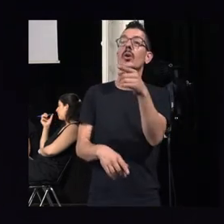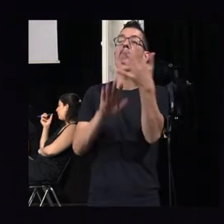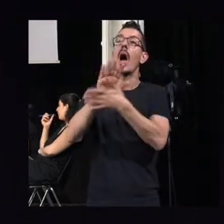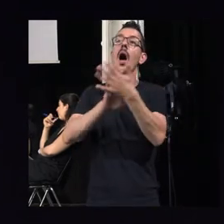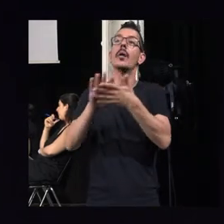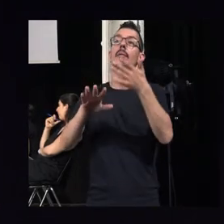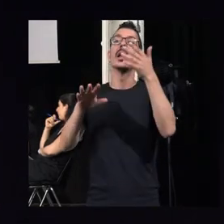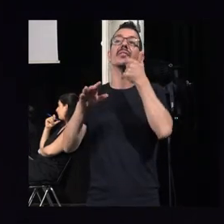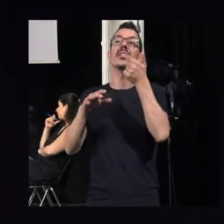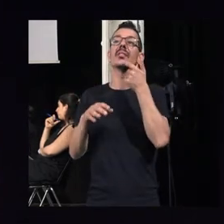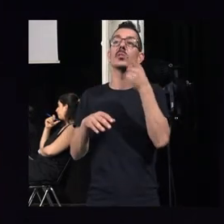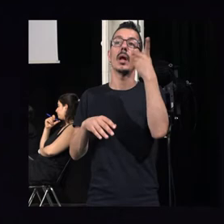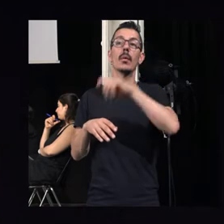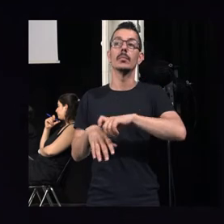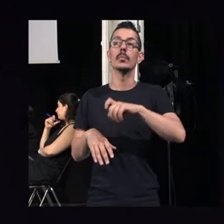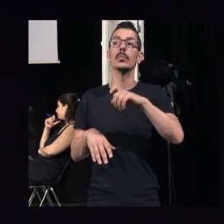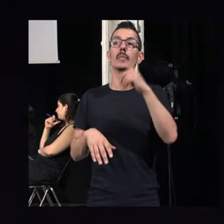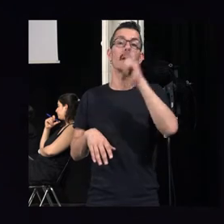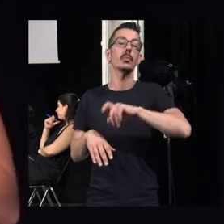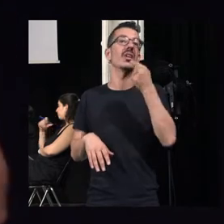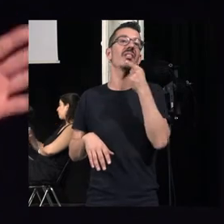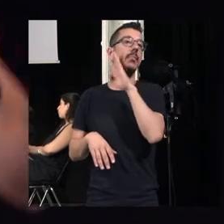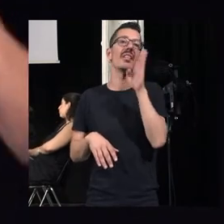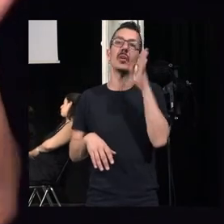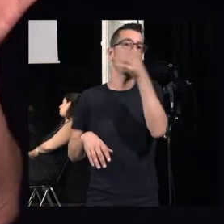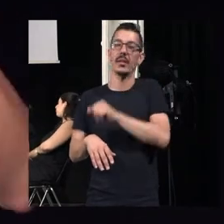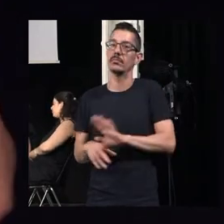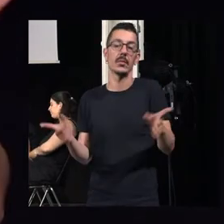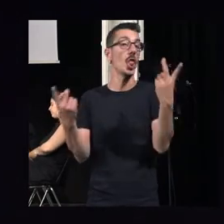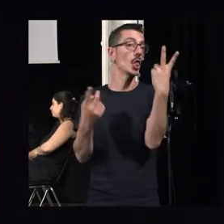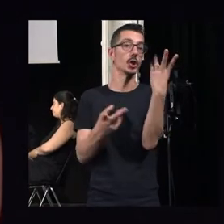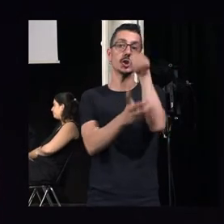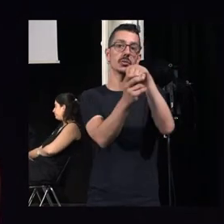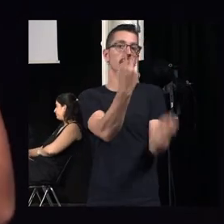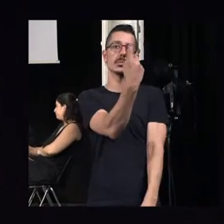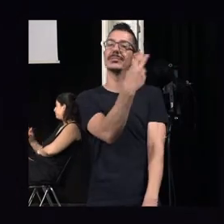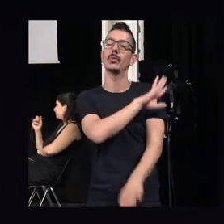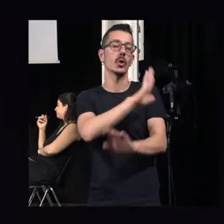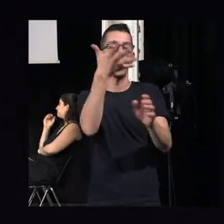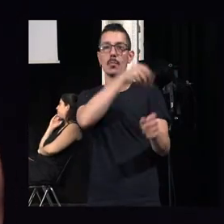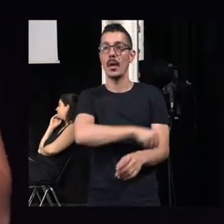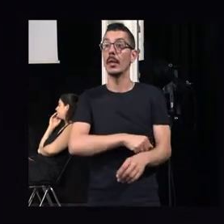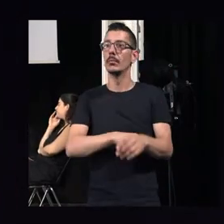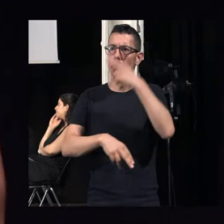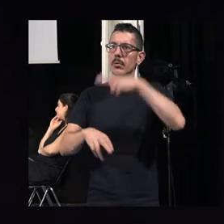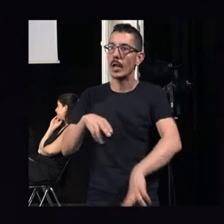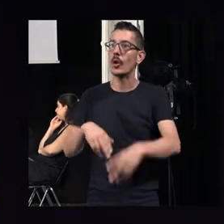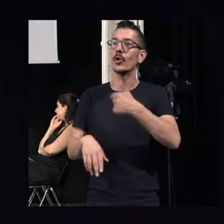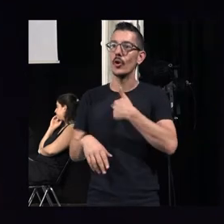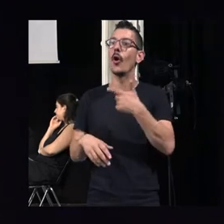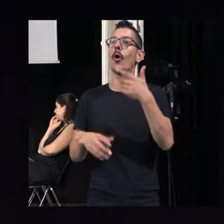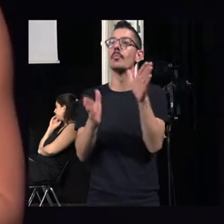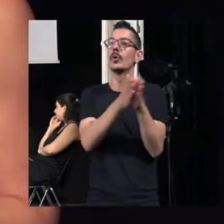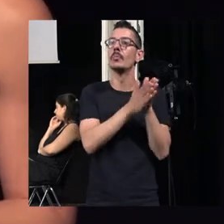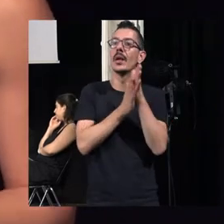que dice que una puta no puede ser madre. Cosa rara, yo conozco un montón de compañeras que son madres solteras, sobre